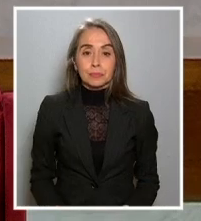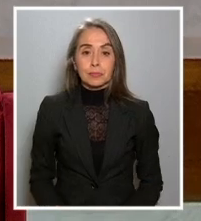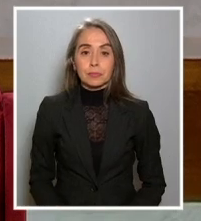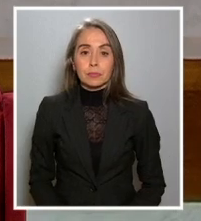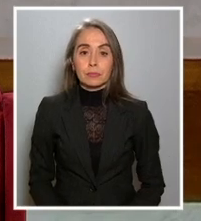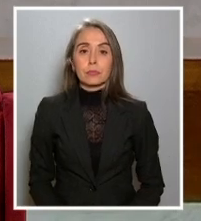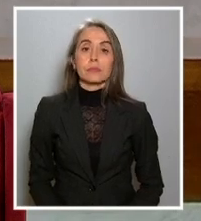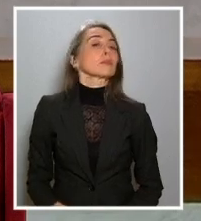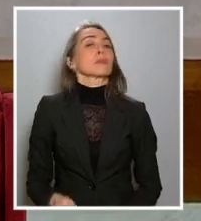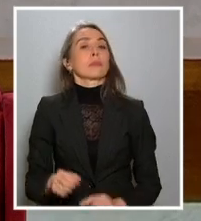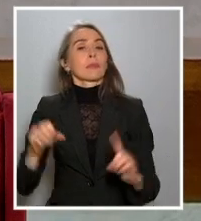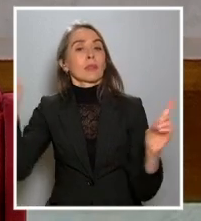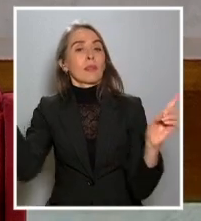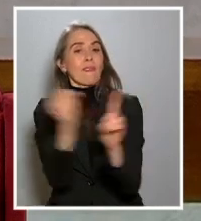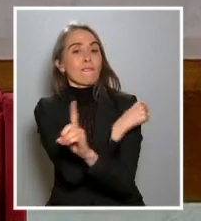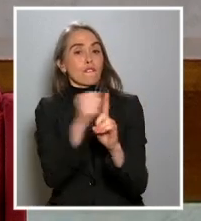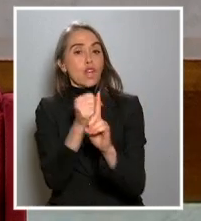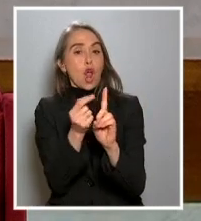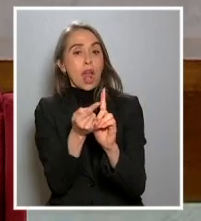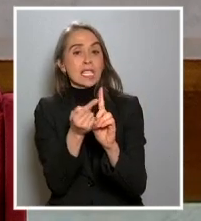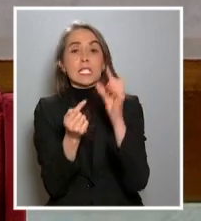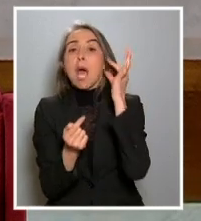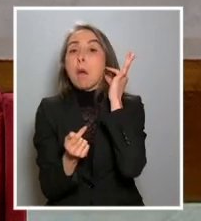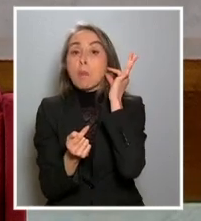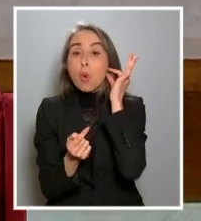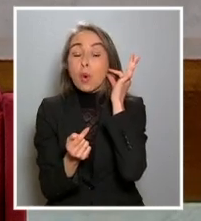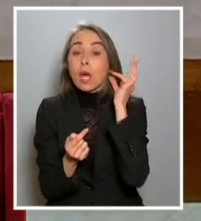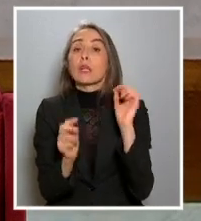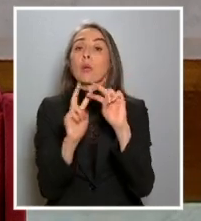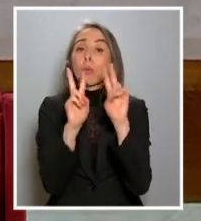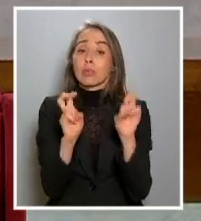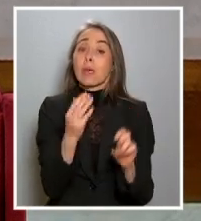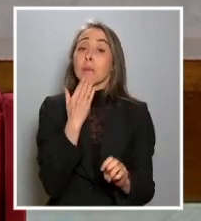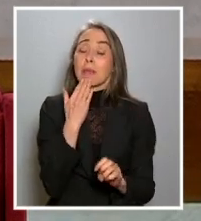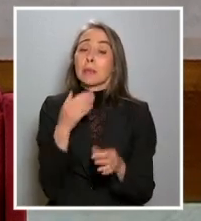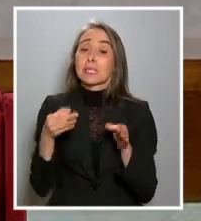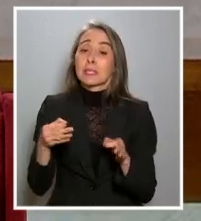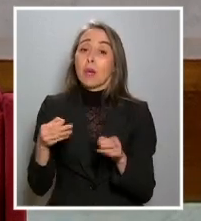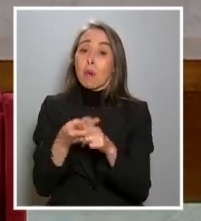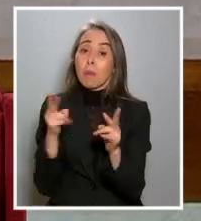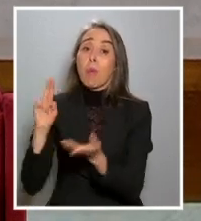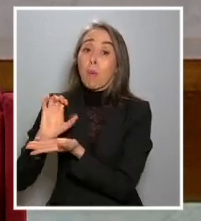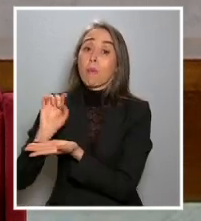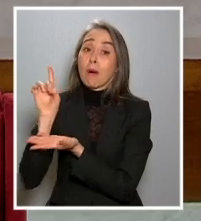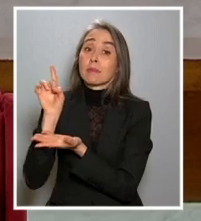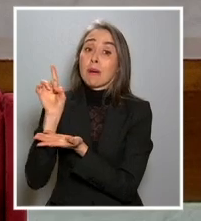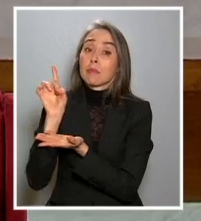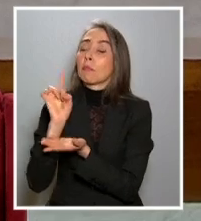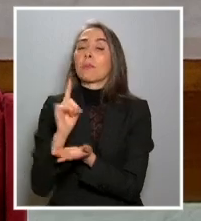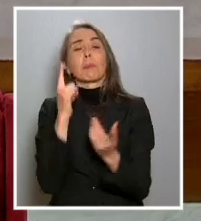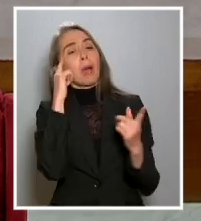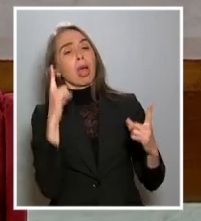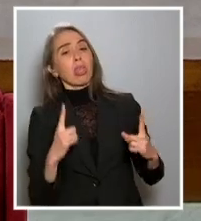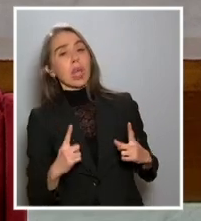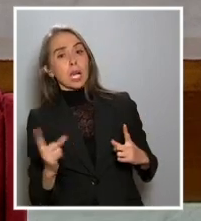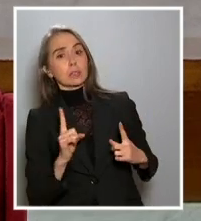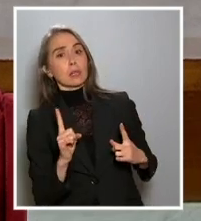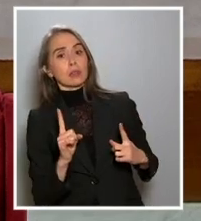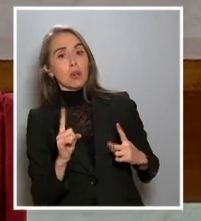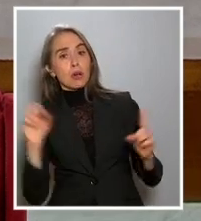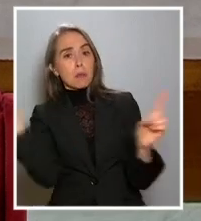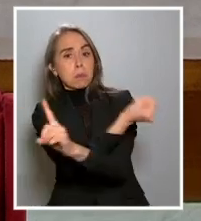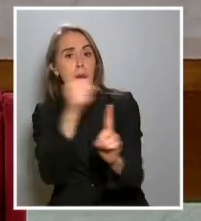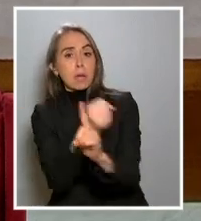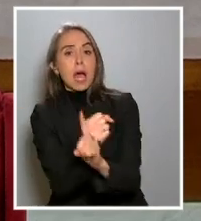La violencia contra la mujer es también un asunto de seguridad pública. Y no vamos a descansar hasta que puedan